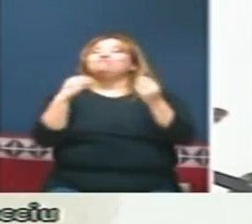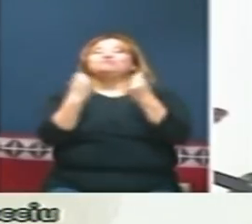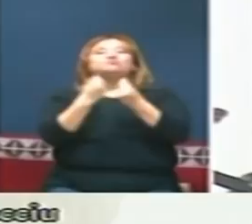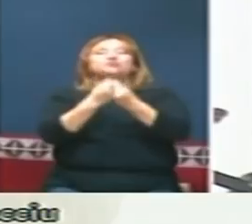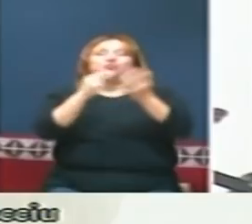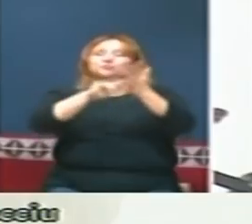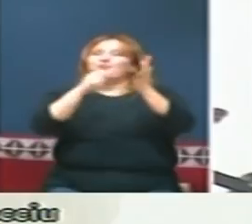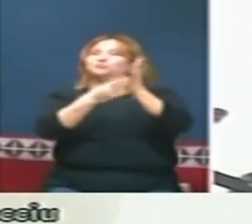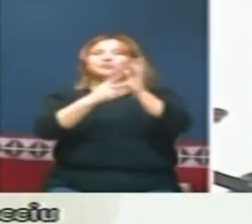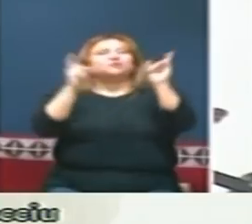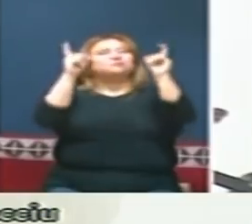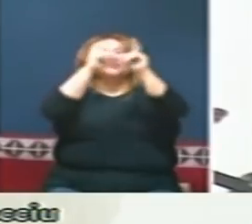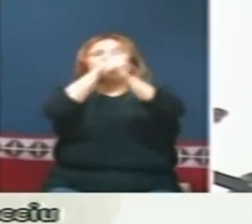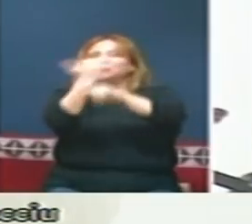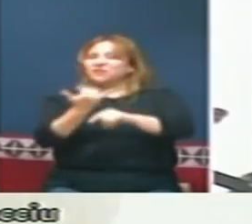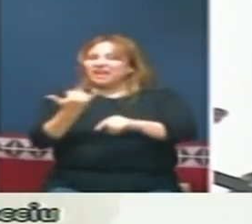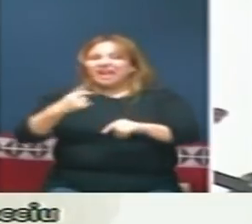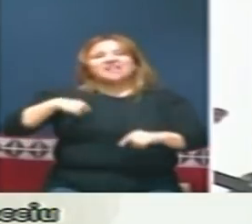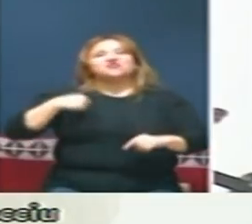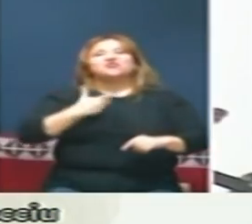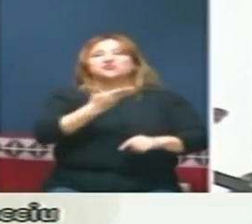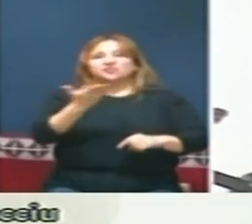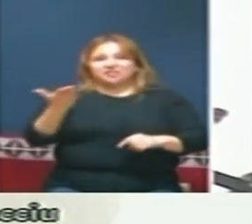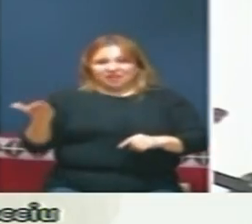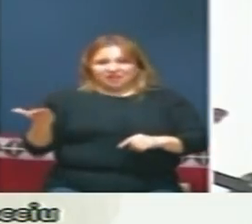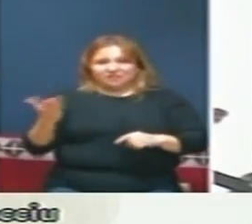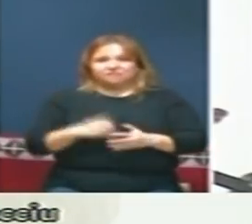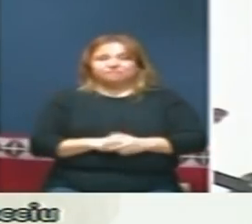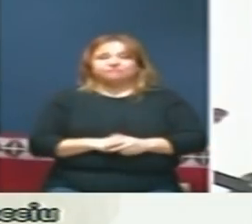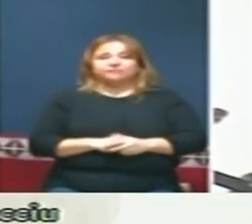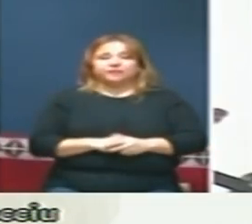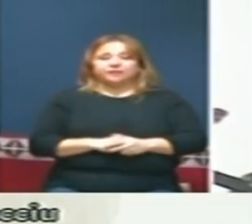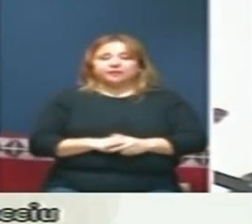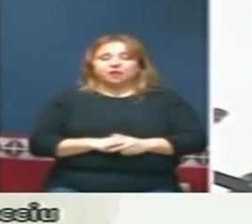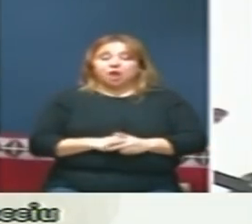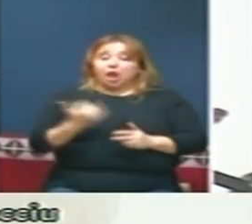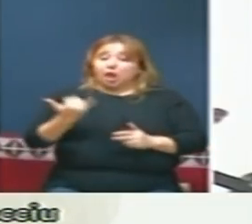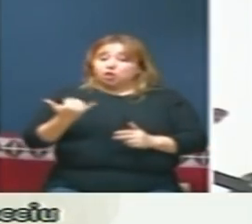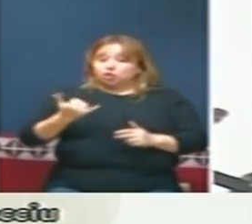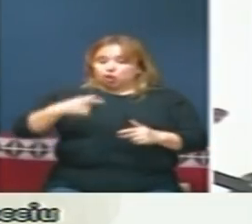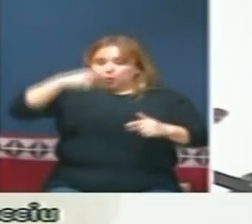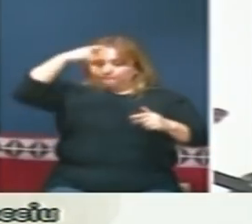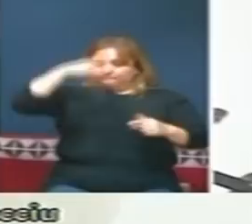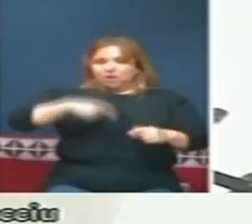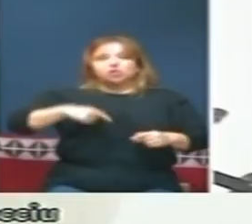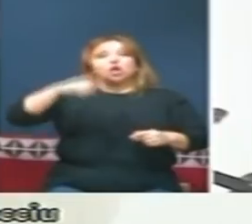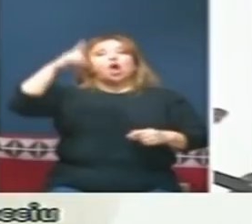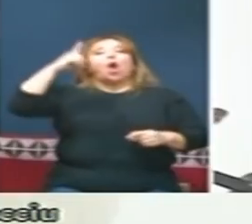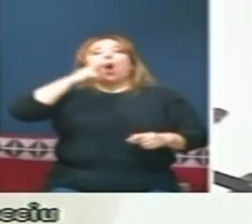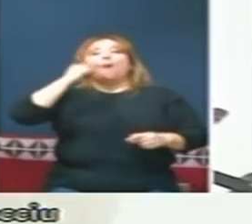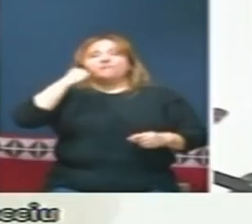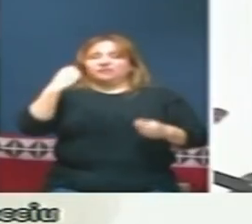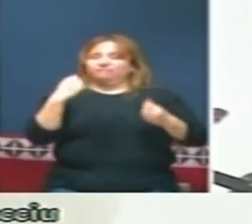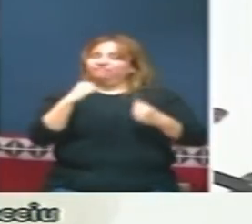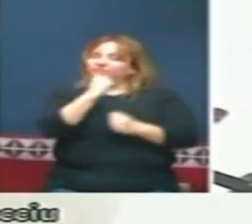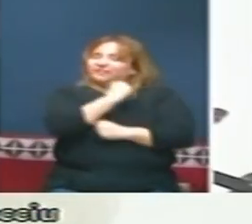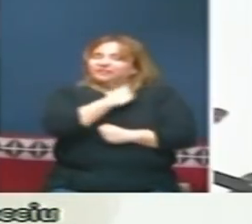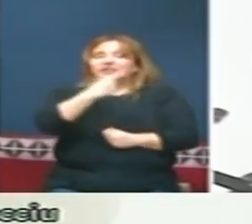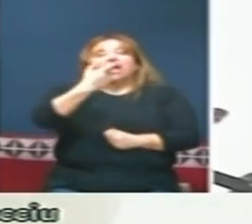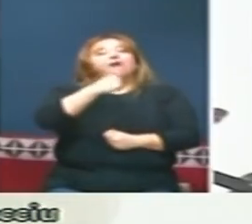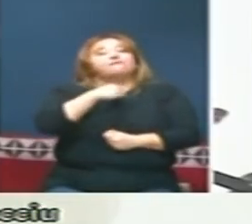múltiples problemas sociales. Se trataba de una obra de formación en la fe, de un